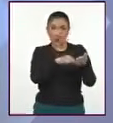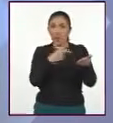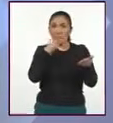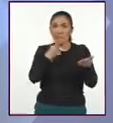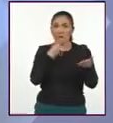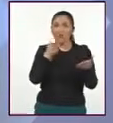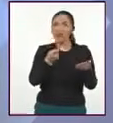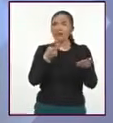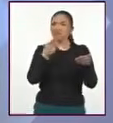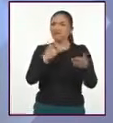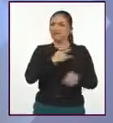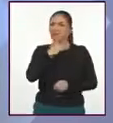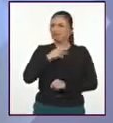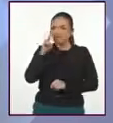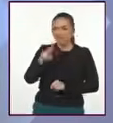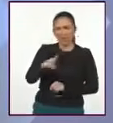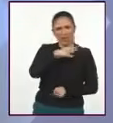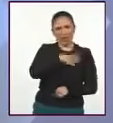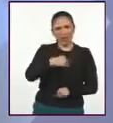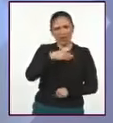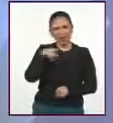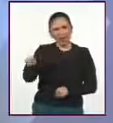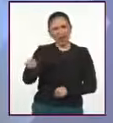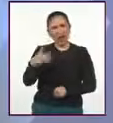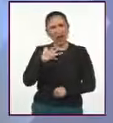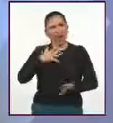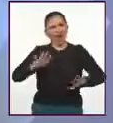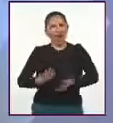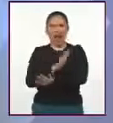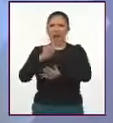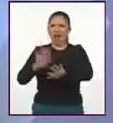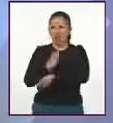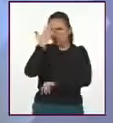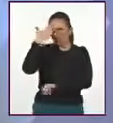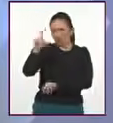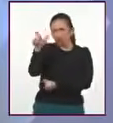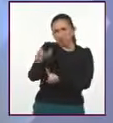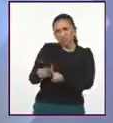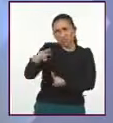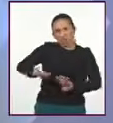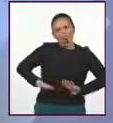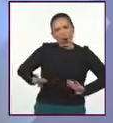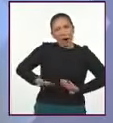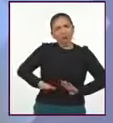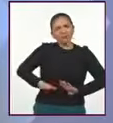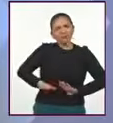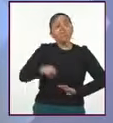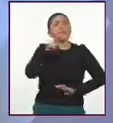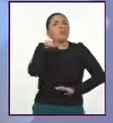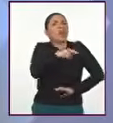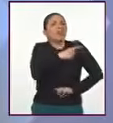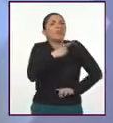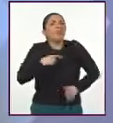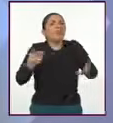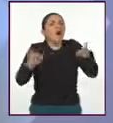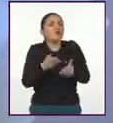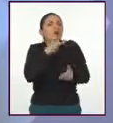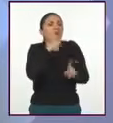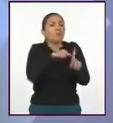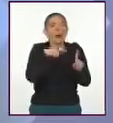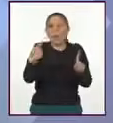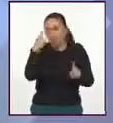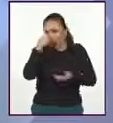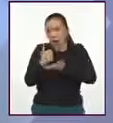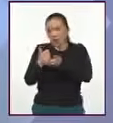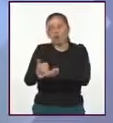empieza a sentir que su hijo tiene estos cambios de actitud. ¿Cuál sería la primera acción para detectar y sobre todo